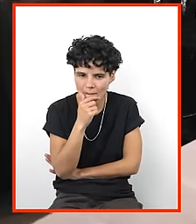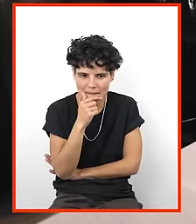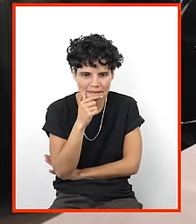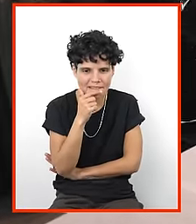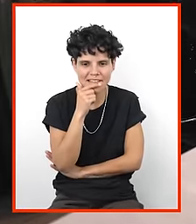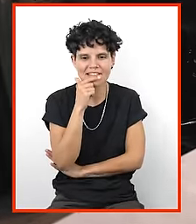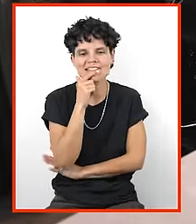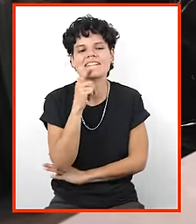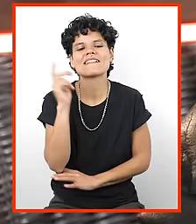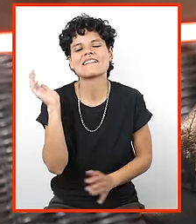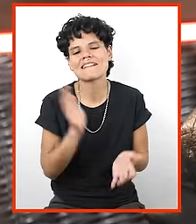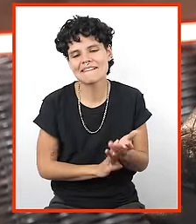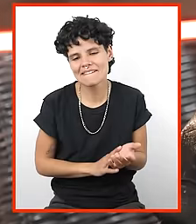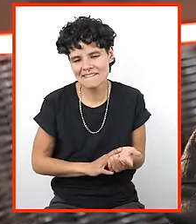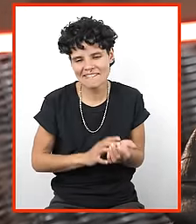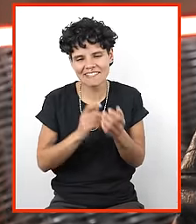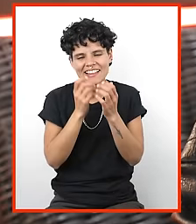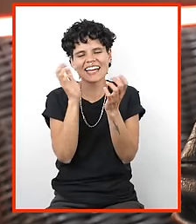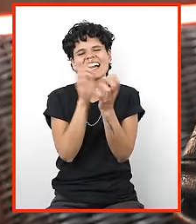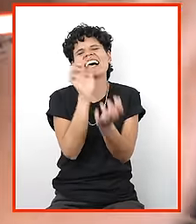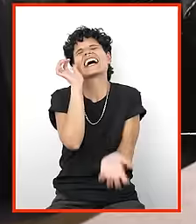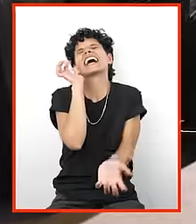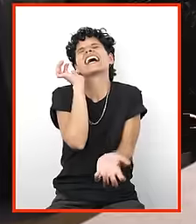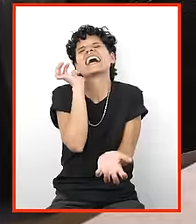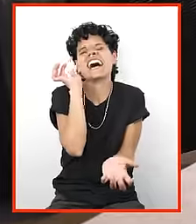O si era.